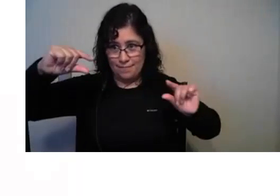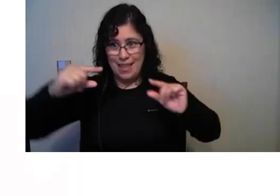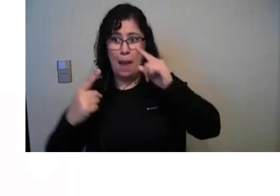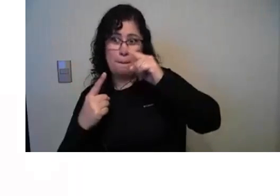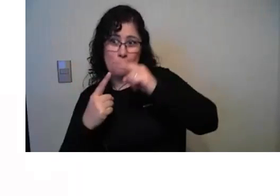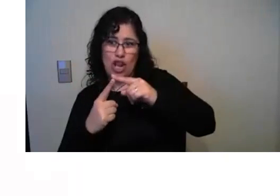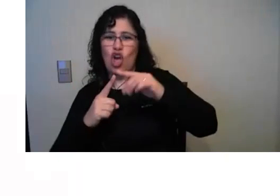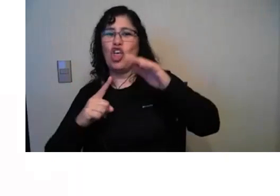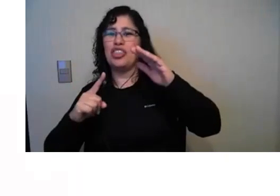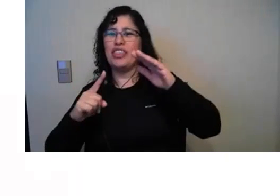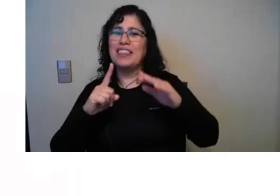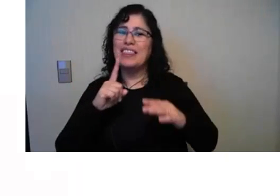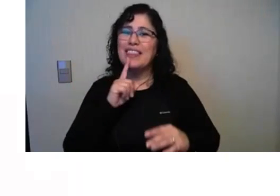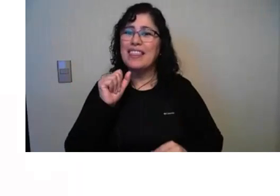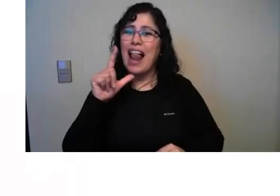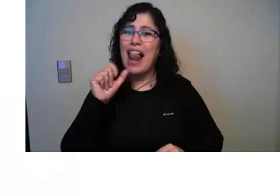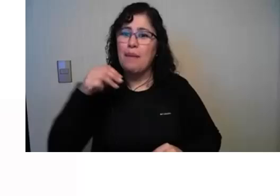acá.